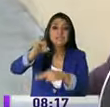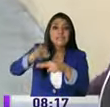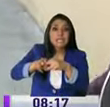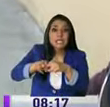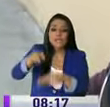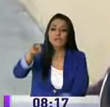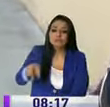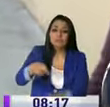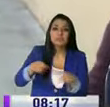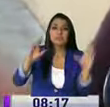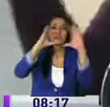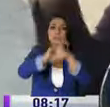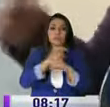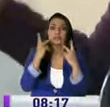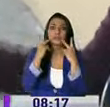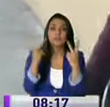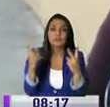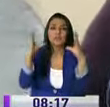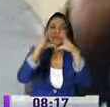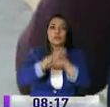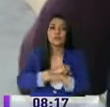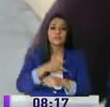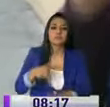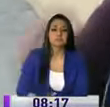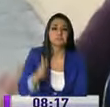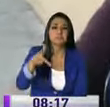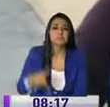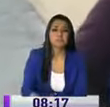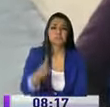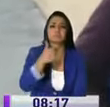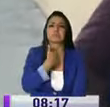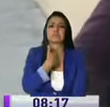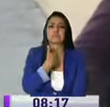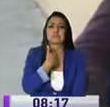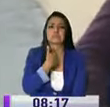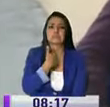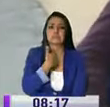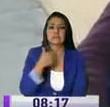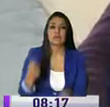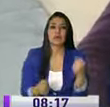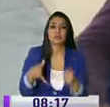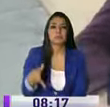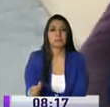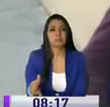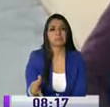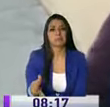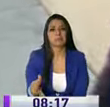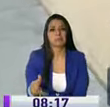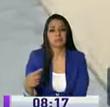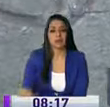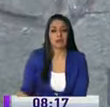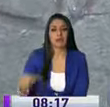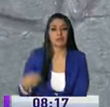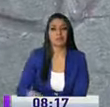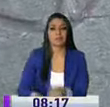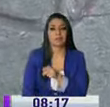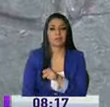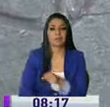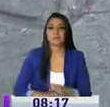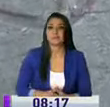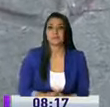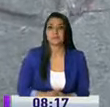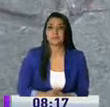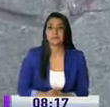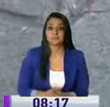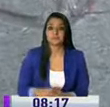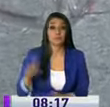hay veces que en la noche no se ve, es oscuro y pasa. Y pasan y se caen, amanecen los carros de ahí con las llantas de abajo. Este no es el